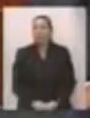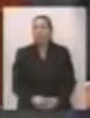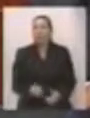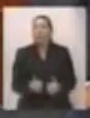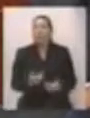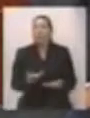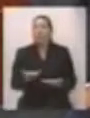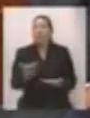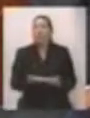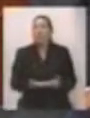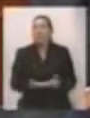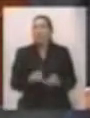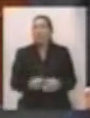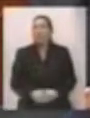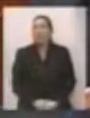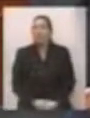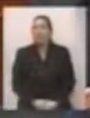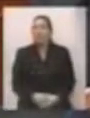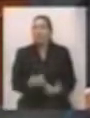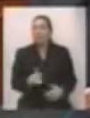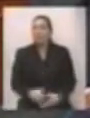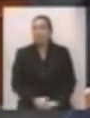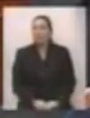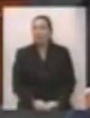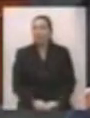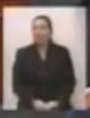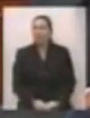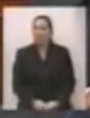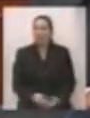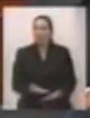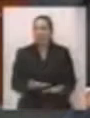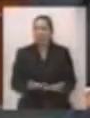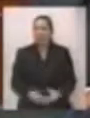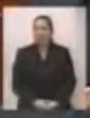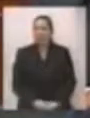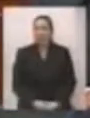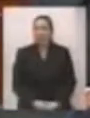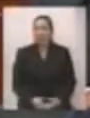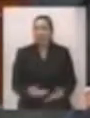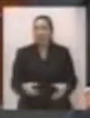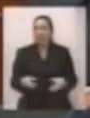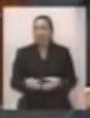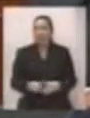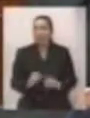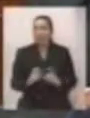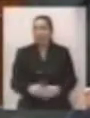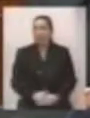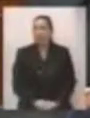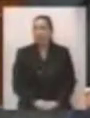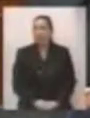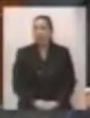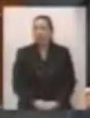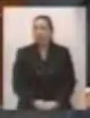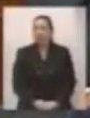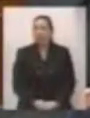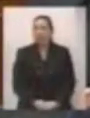el cual se considere la obligatoriedad de dar informe en forma, digamos, anual, puede ser, ante la comisión del Congreso de la República. Es